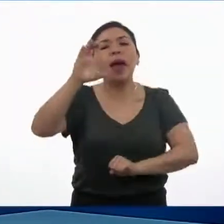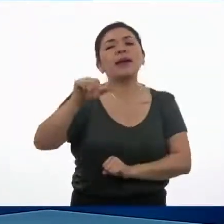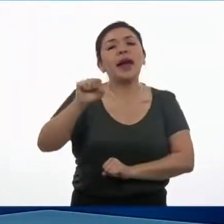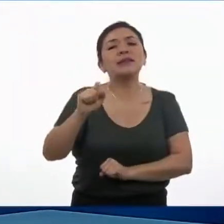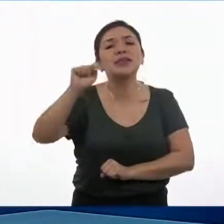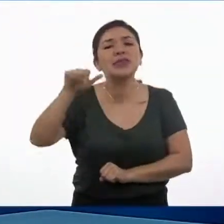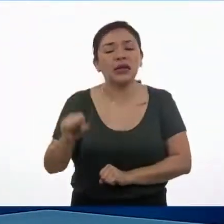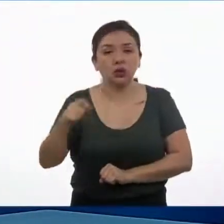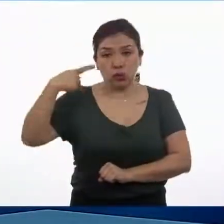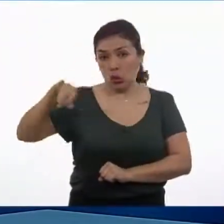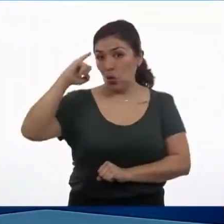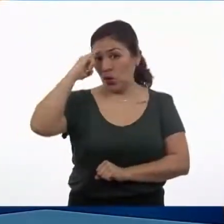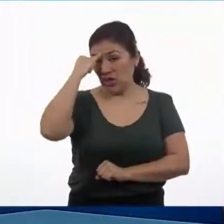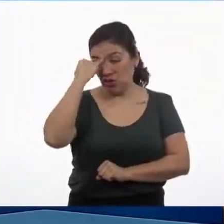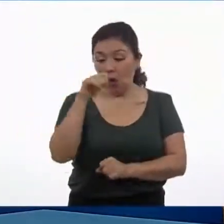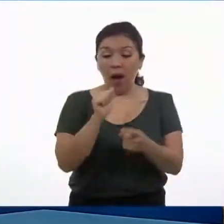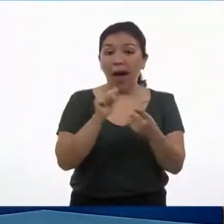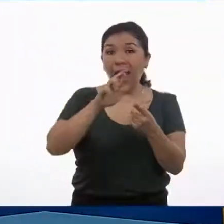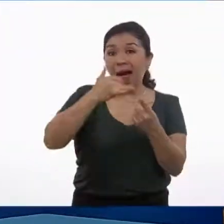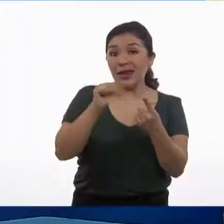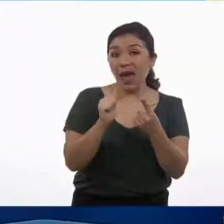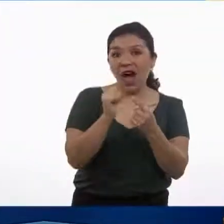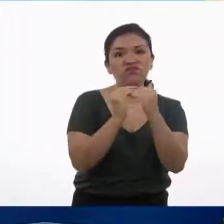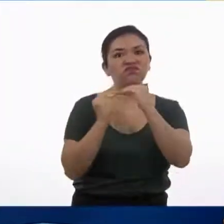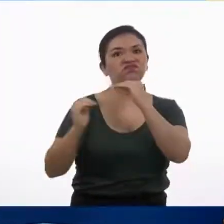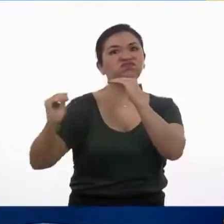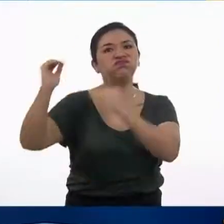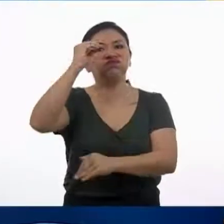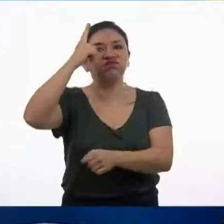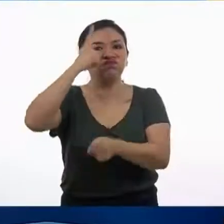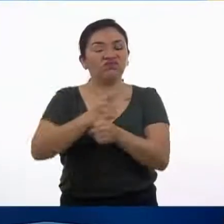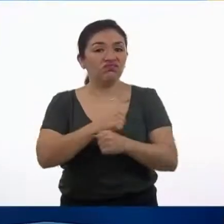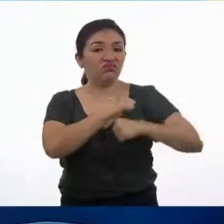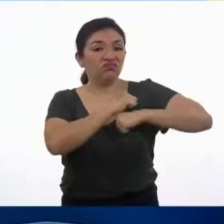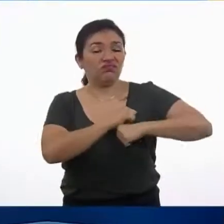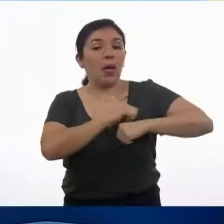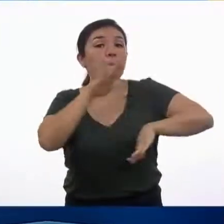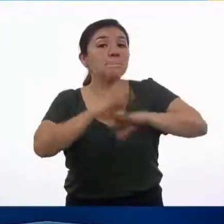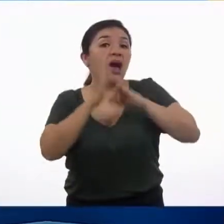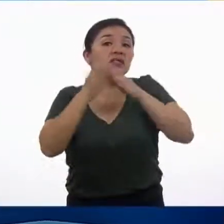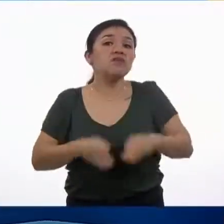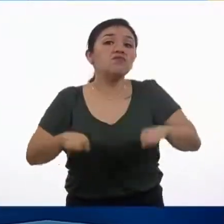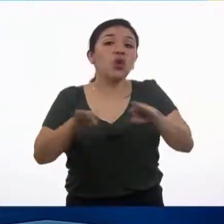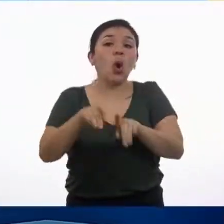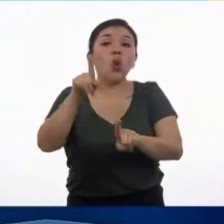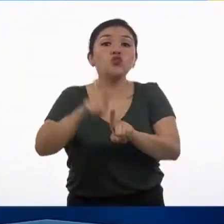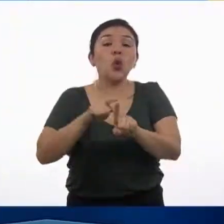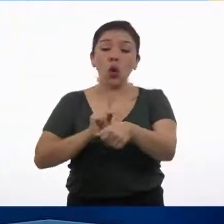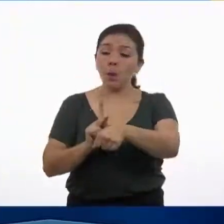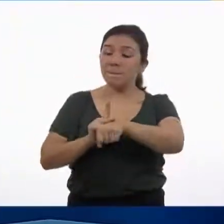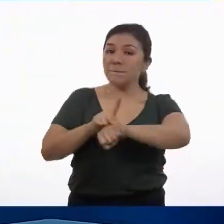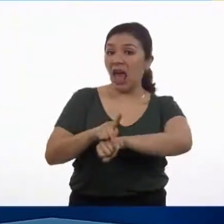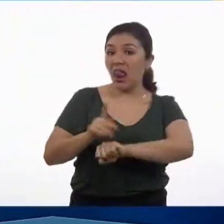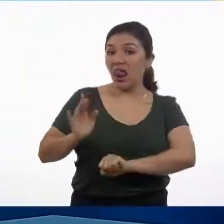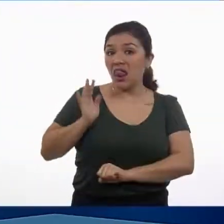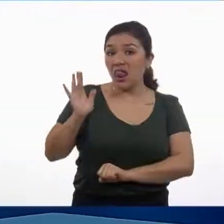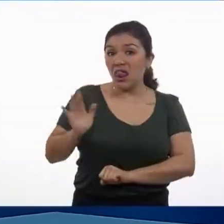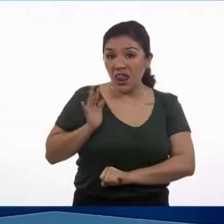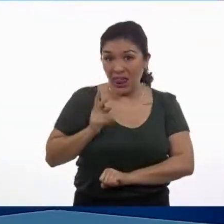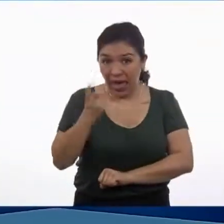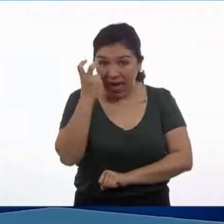indio, donde los arios quedaron hasta arriba de la pirámide, dándole importancia al color de la piel. Por ello,